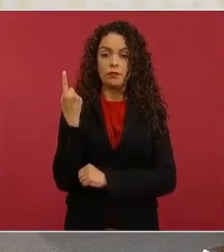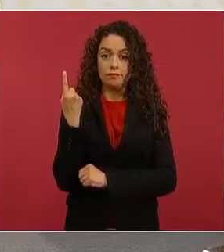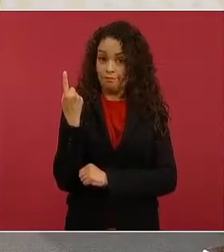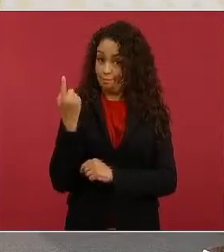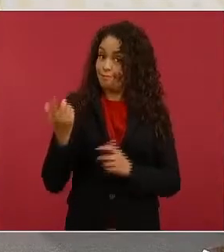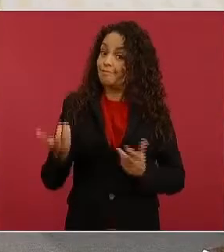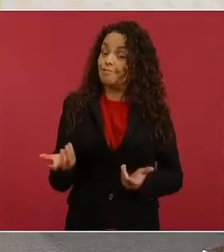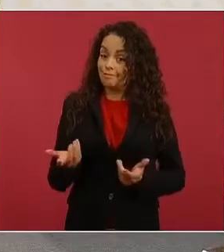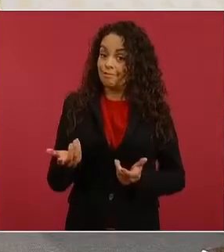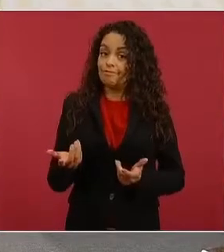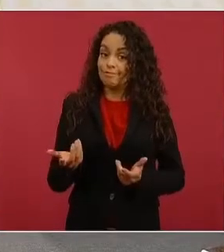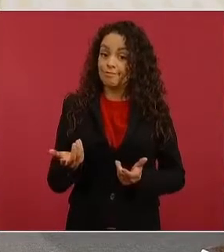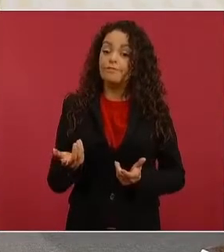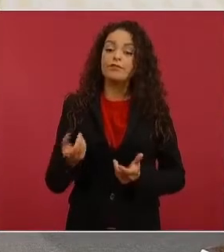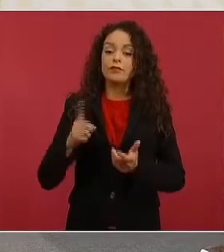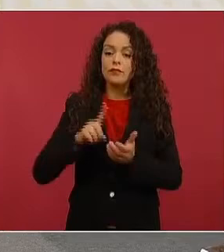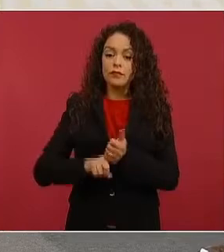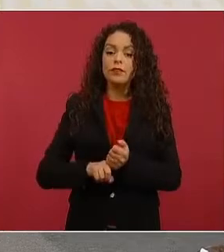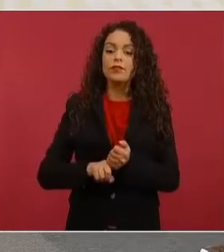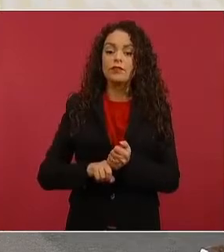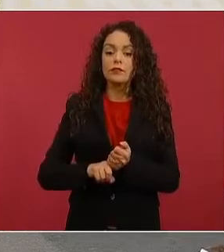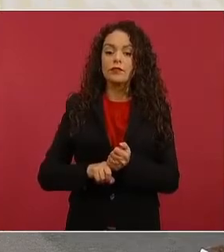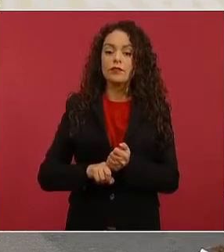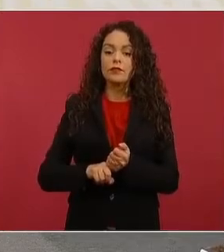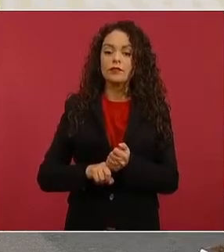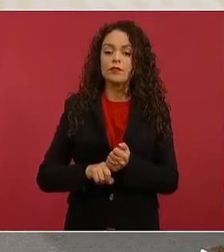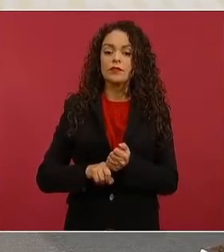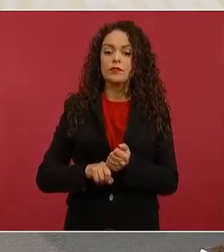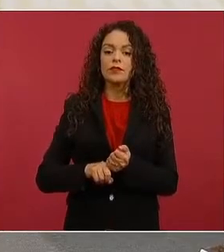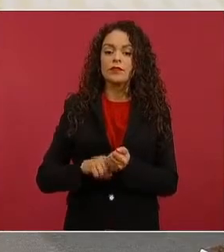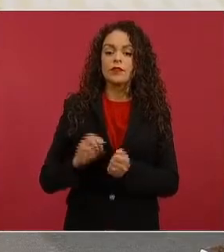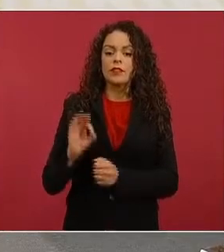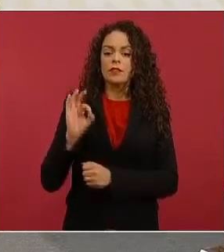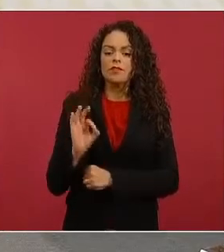con una tasa interna de retorno del